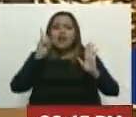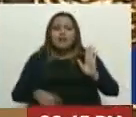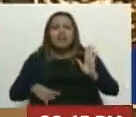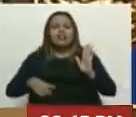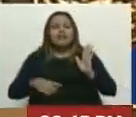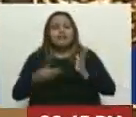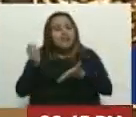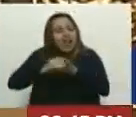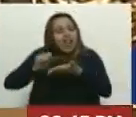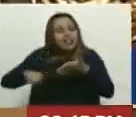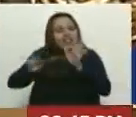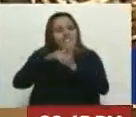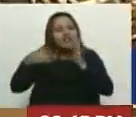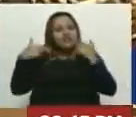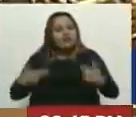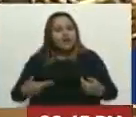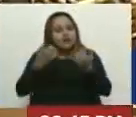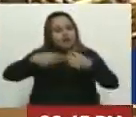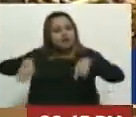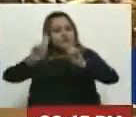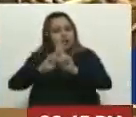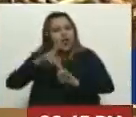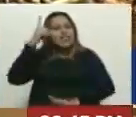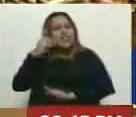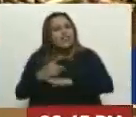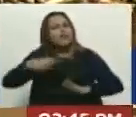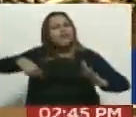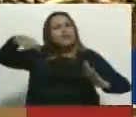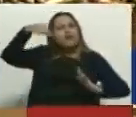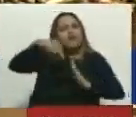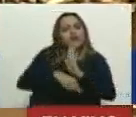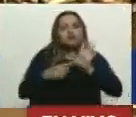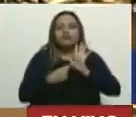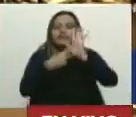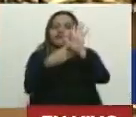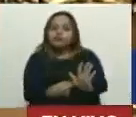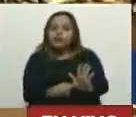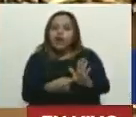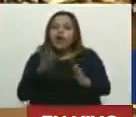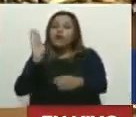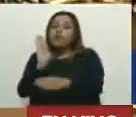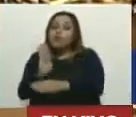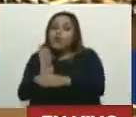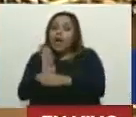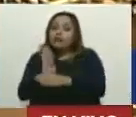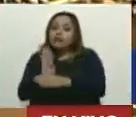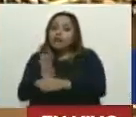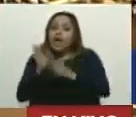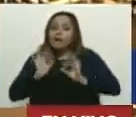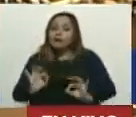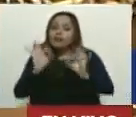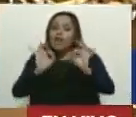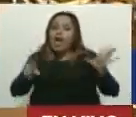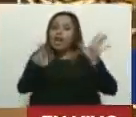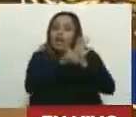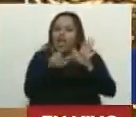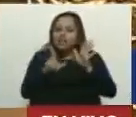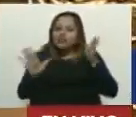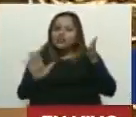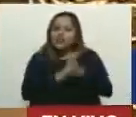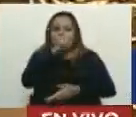Unidas y que necesariamente tienen que estar profundamente reflejados y protegidos y cuidados en esa ley de trastorno del